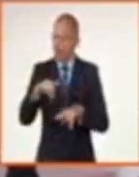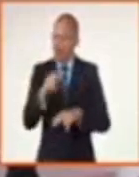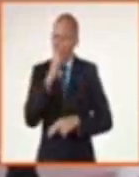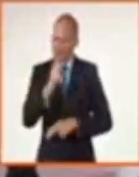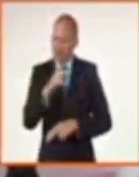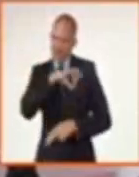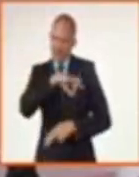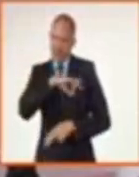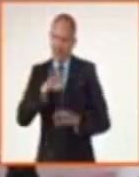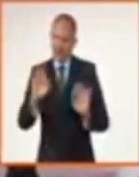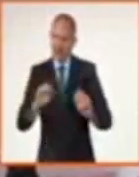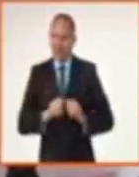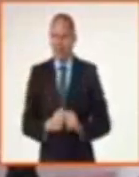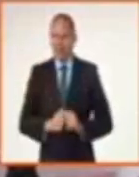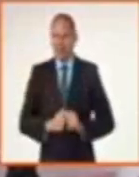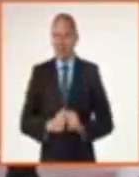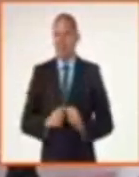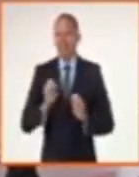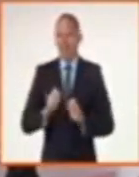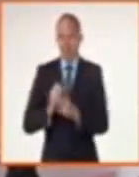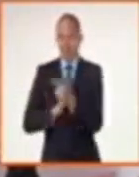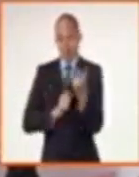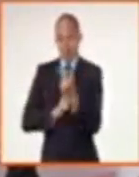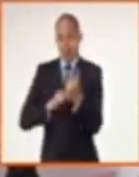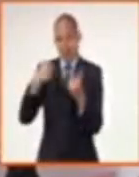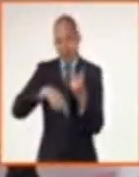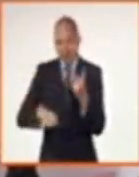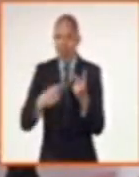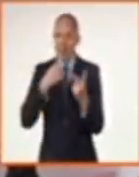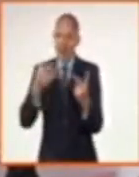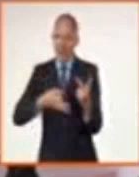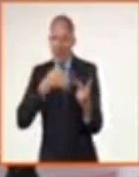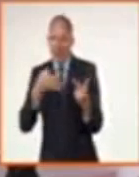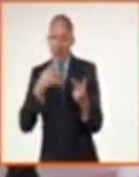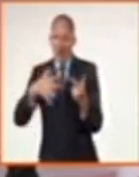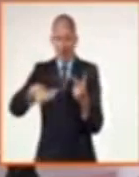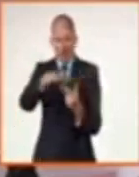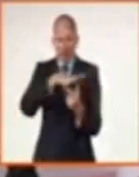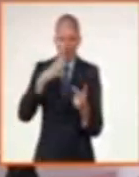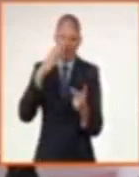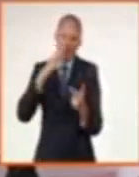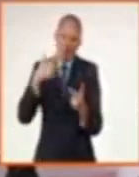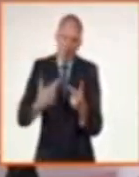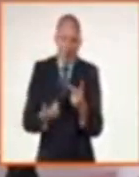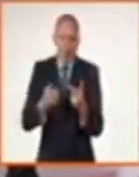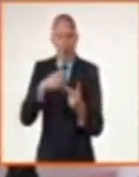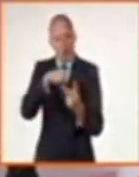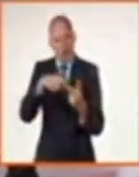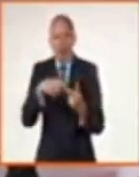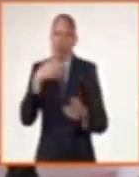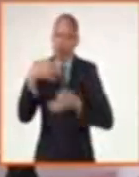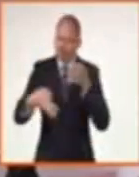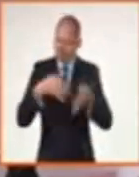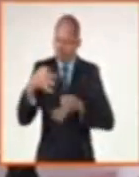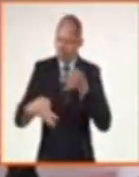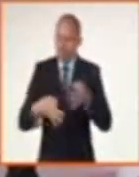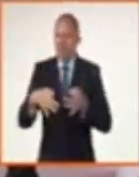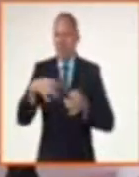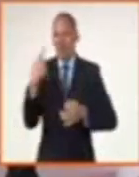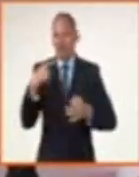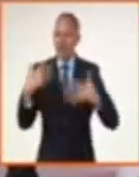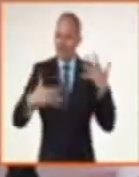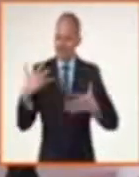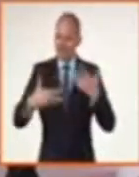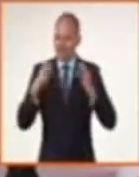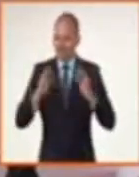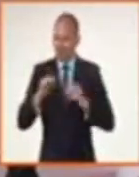ellos estaré compartiendo esta mesa redonda de hoy, mesa de regocijo, de júbilo para los revolucionarios, y a ustedes